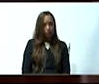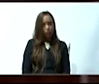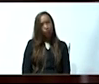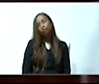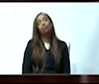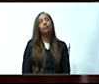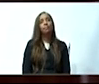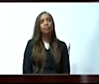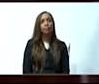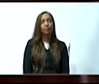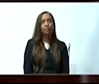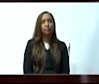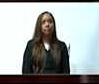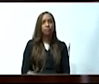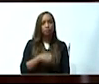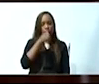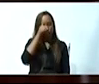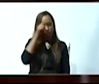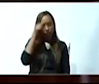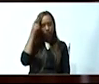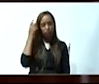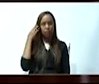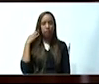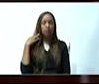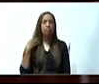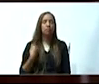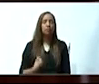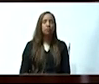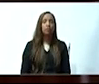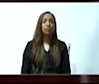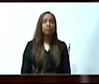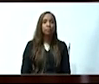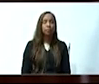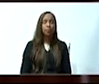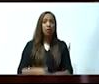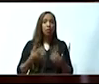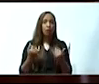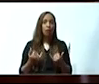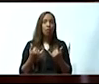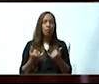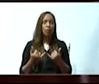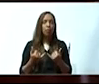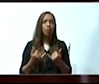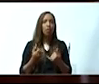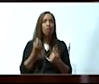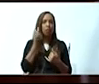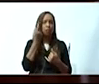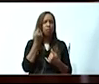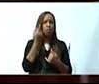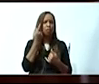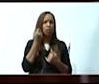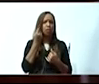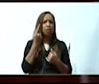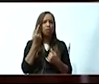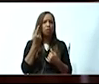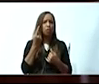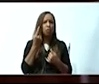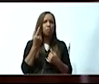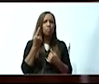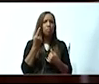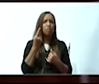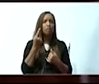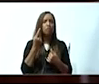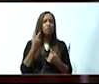Tenemos cuidado al aprobar actividades que se correspondan con las